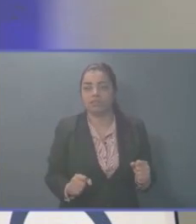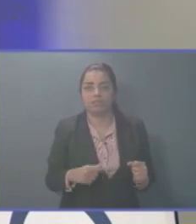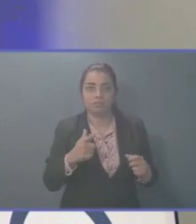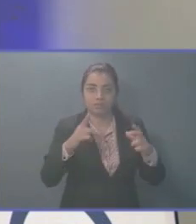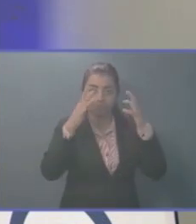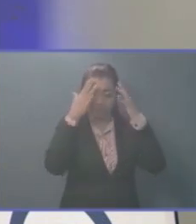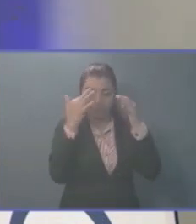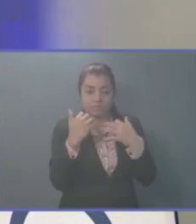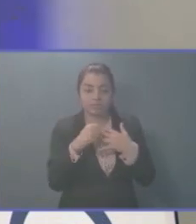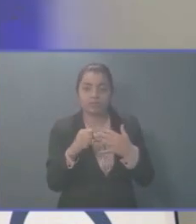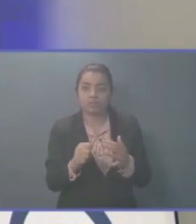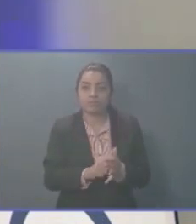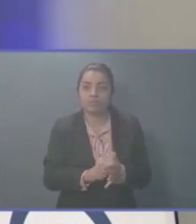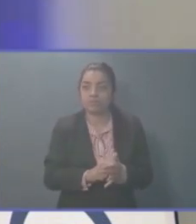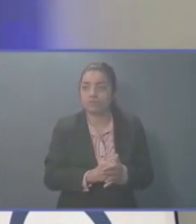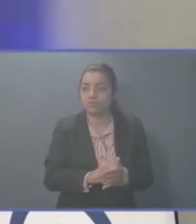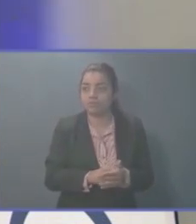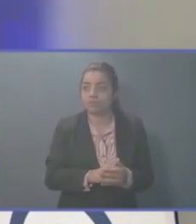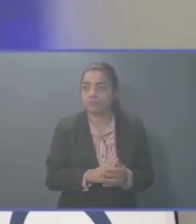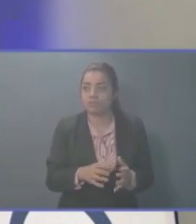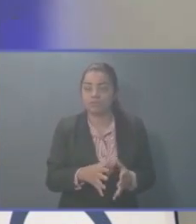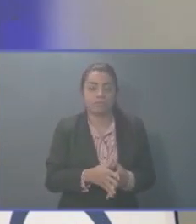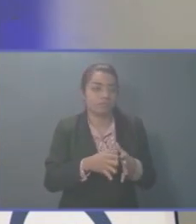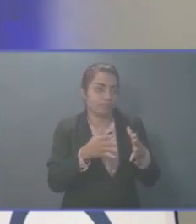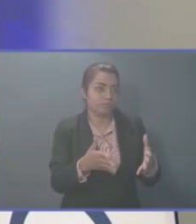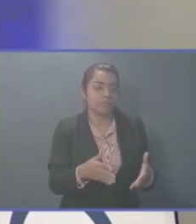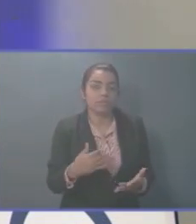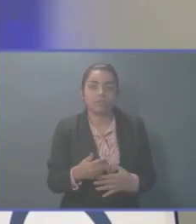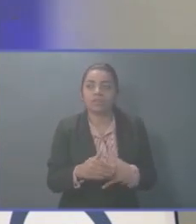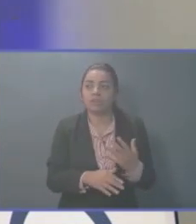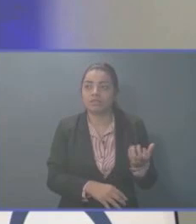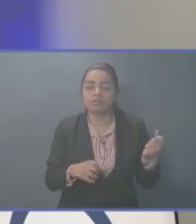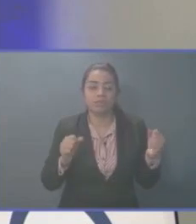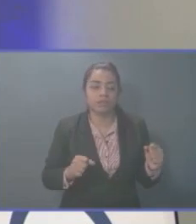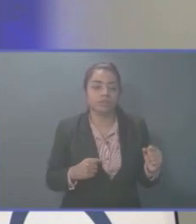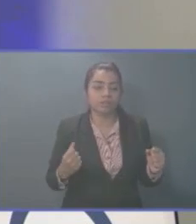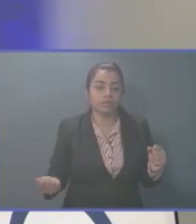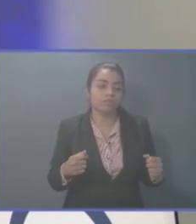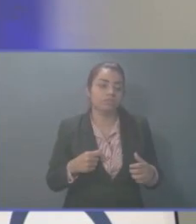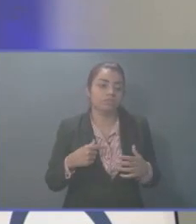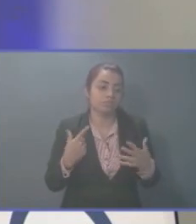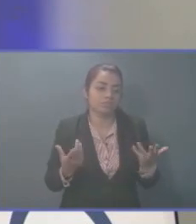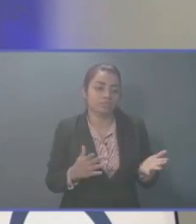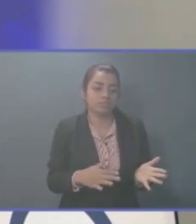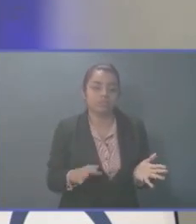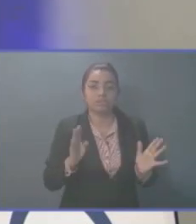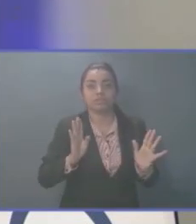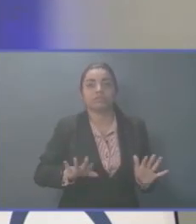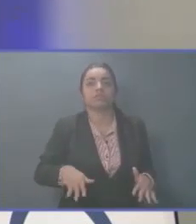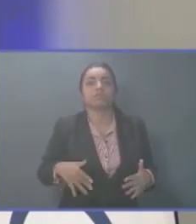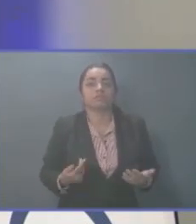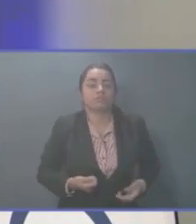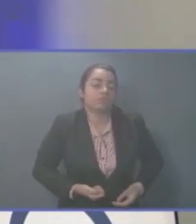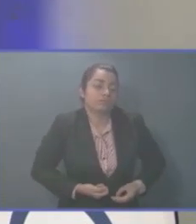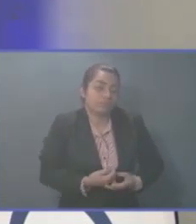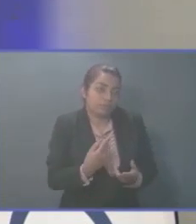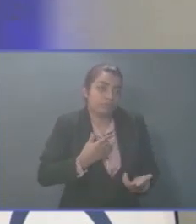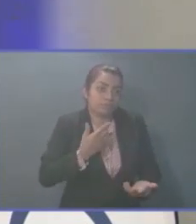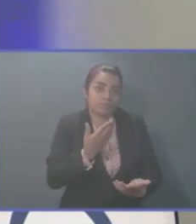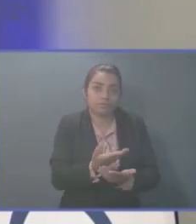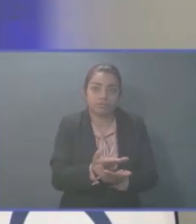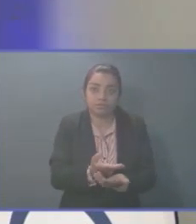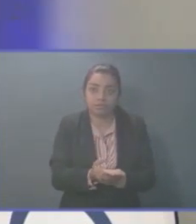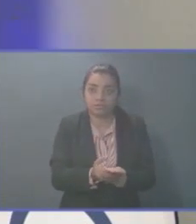decisión del Pleno Legislativo, no es facultad o no tiene potestad el presidente de la Asamblea para decir estoy planteando